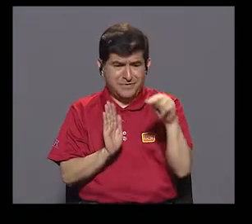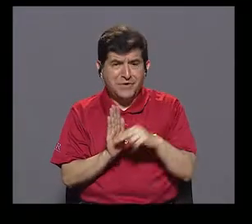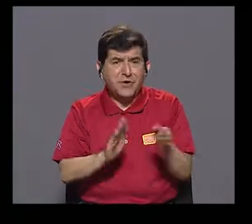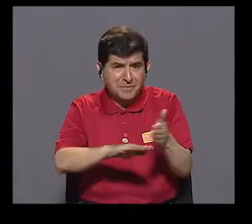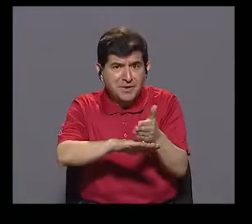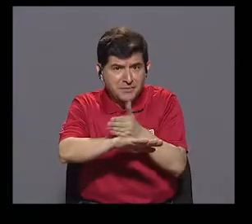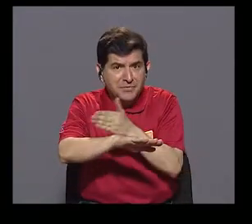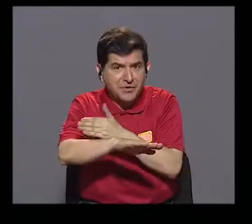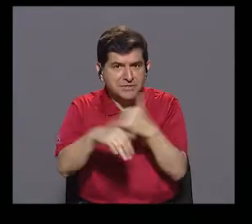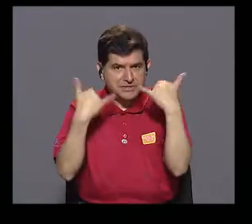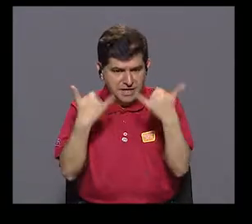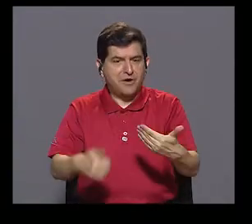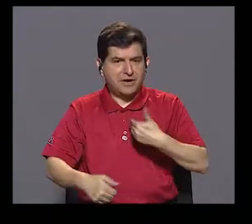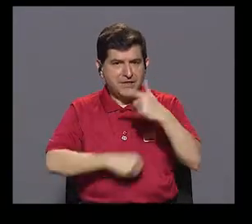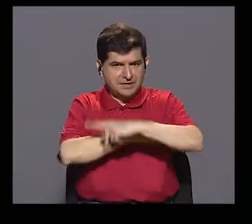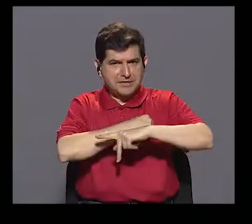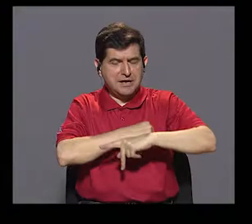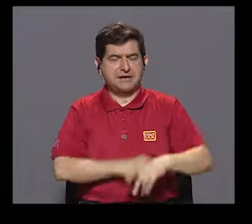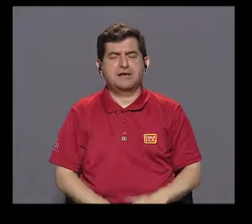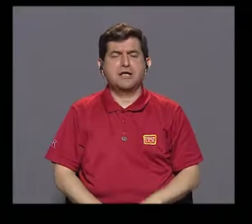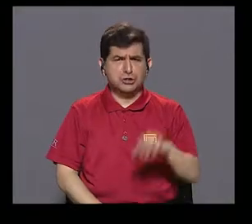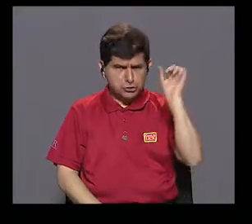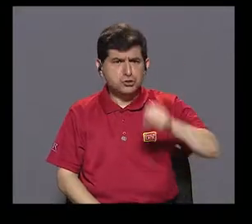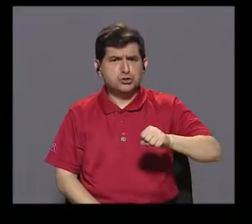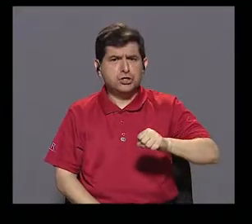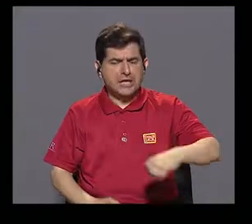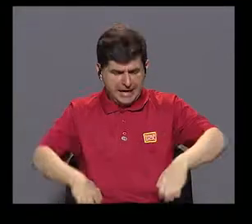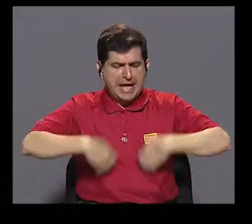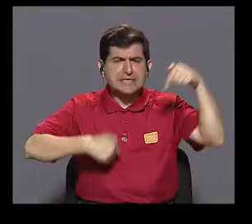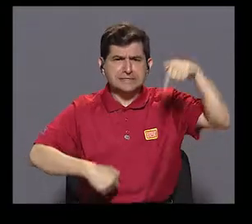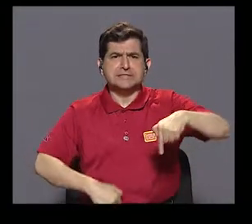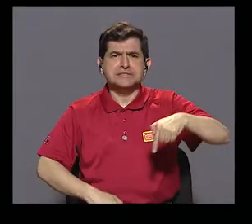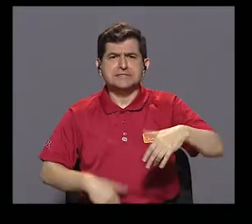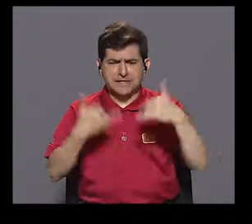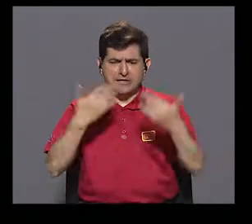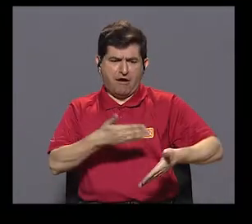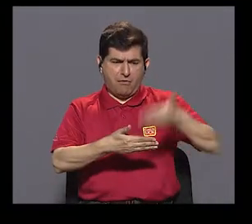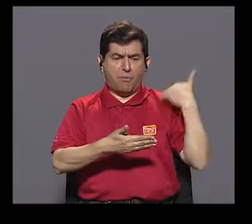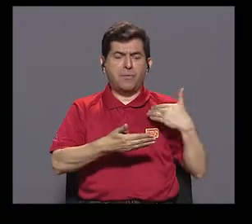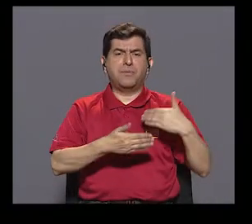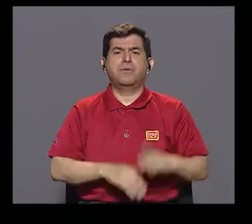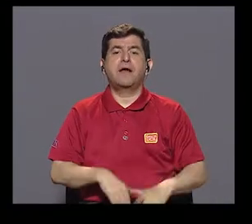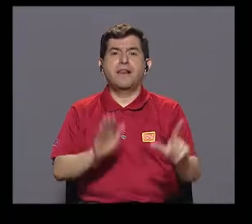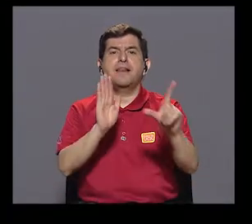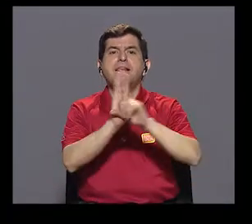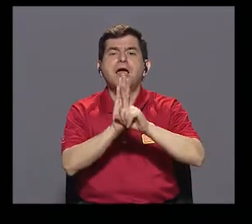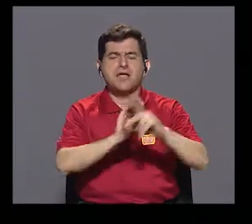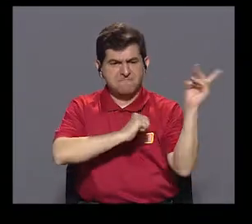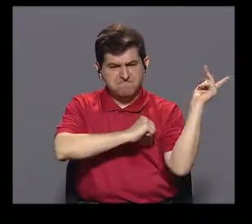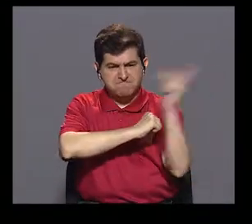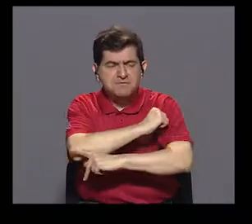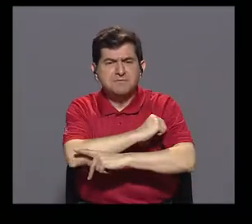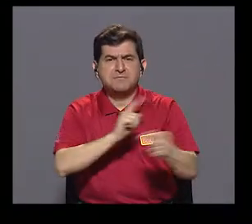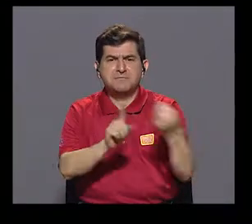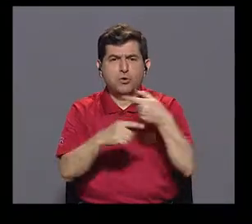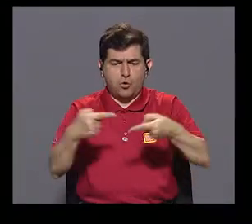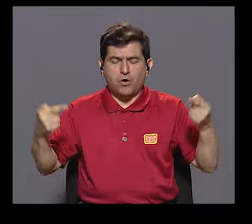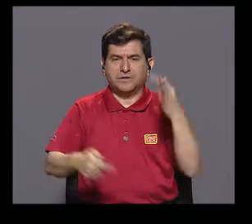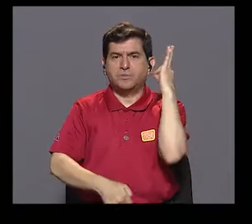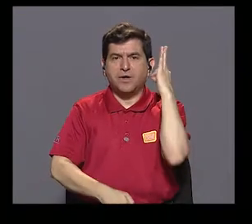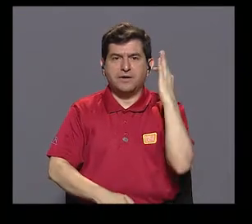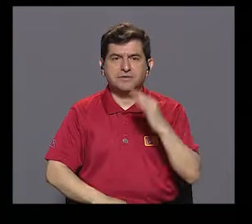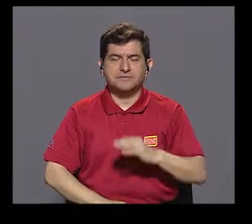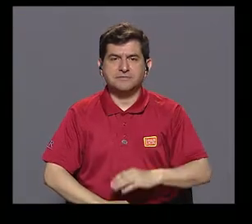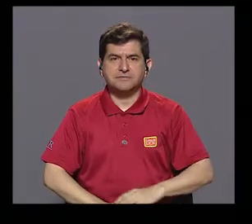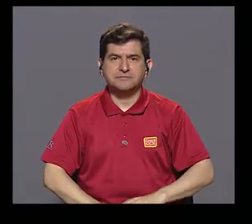una normativa progresista como la que existe en este país. Efectivamente, existe aquí desde hace mucho una ley que penaliza la violencia contra